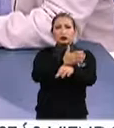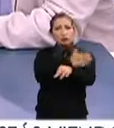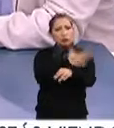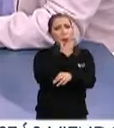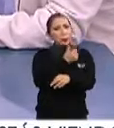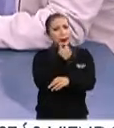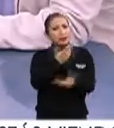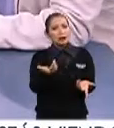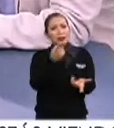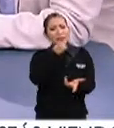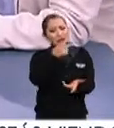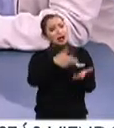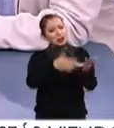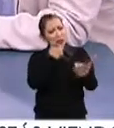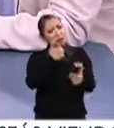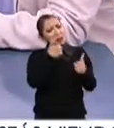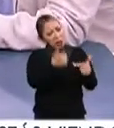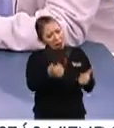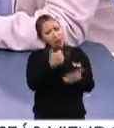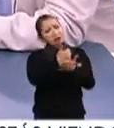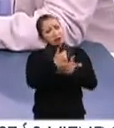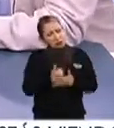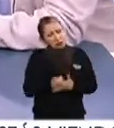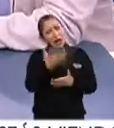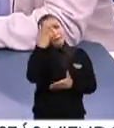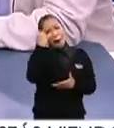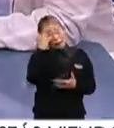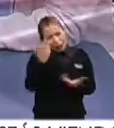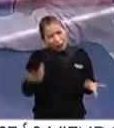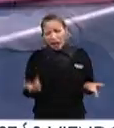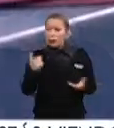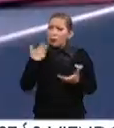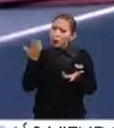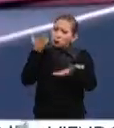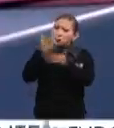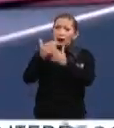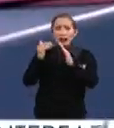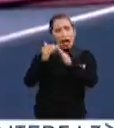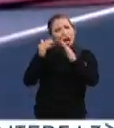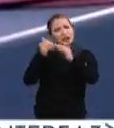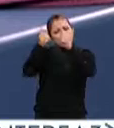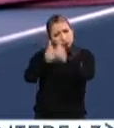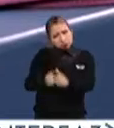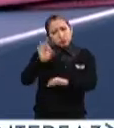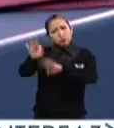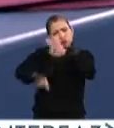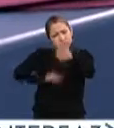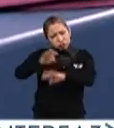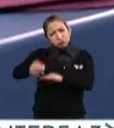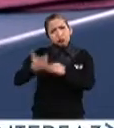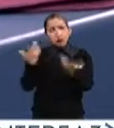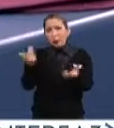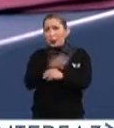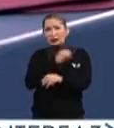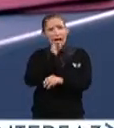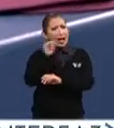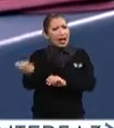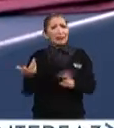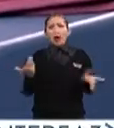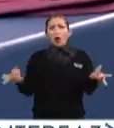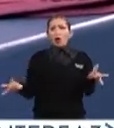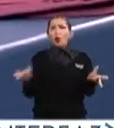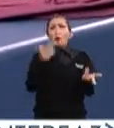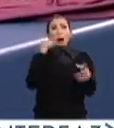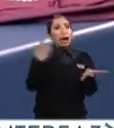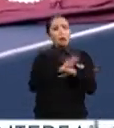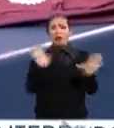compañeros, de decir que el taller es buen, puede ayudar en ese sentido, que es una experiencia que no va a pasar nada y